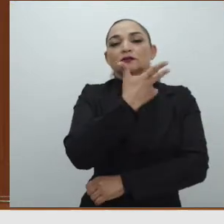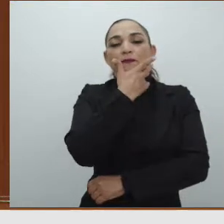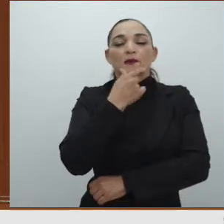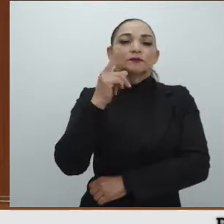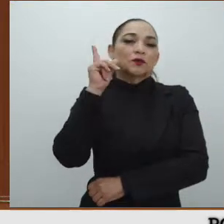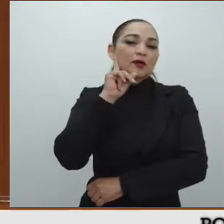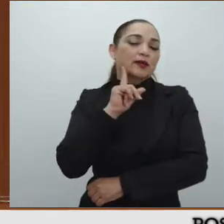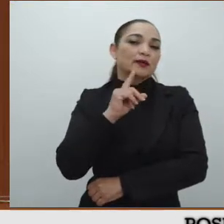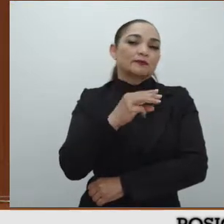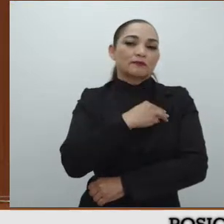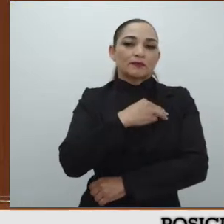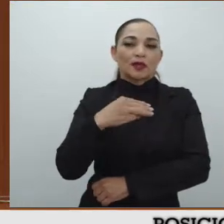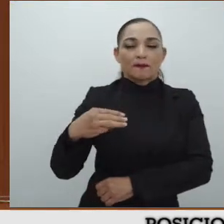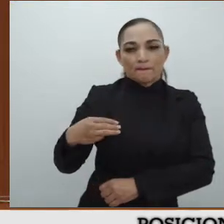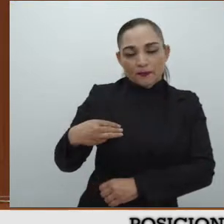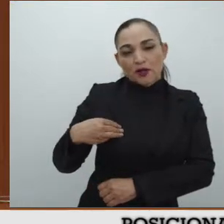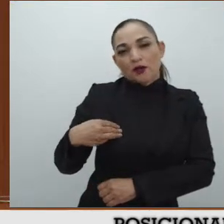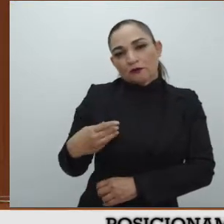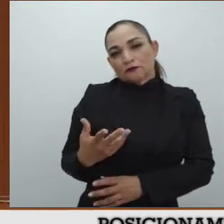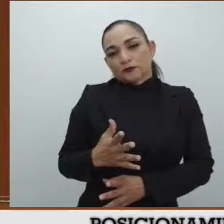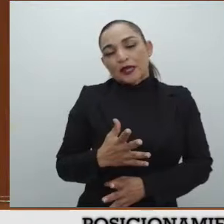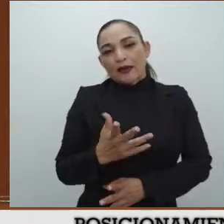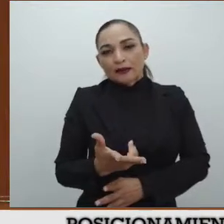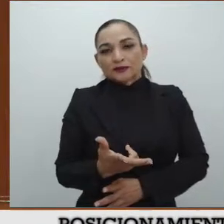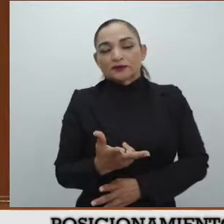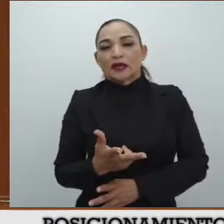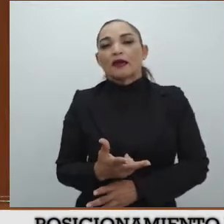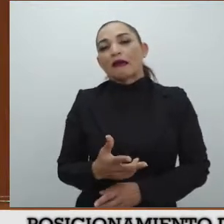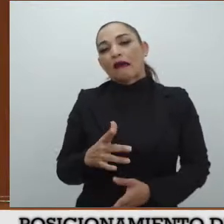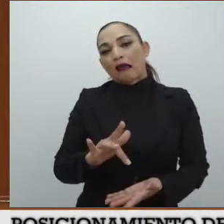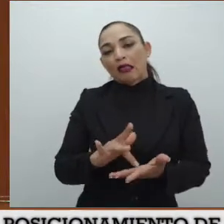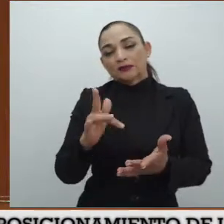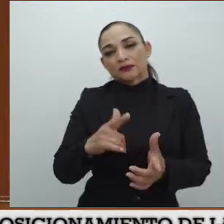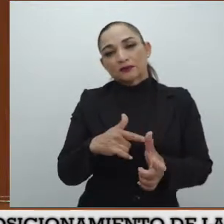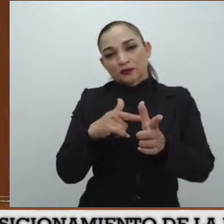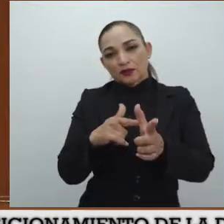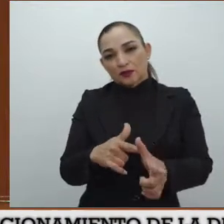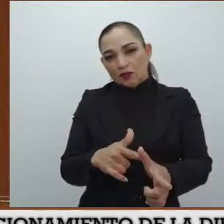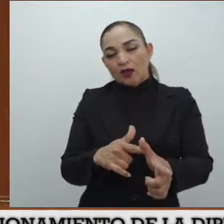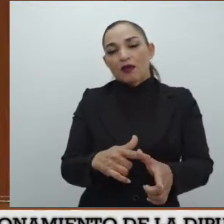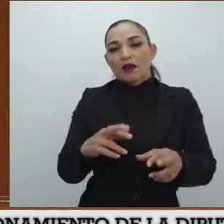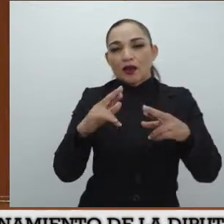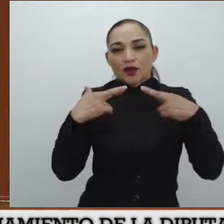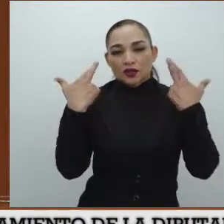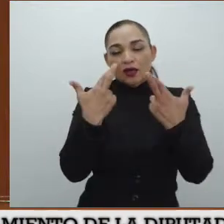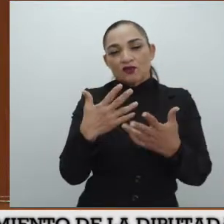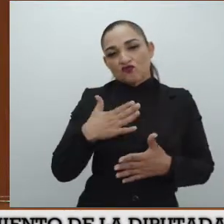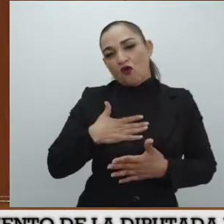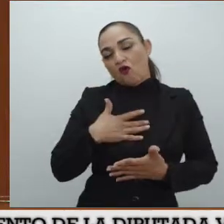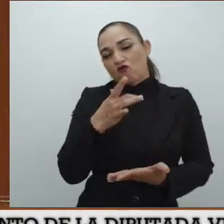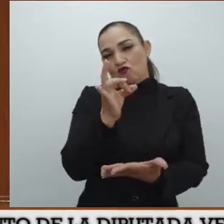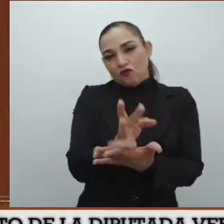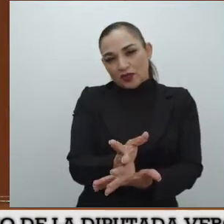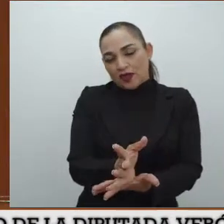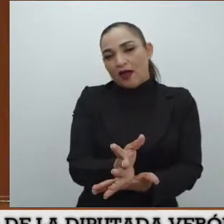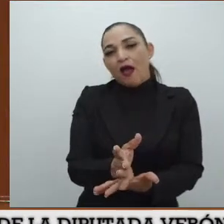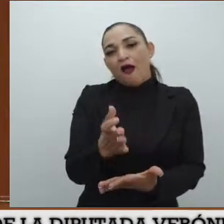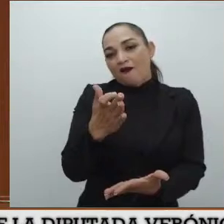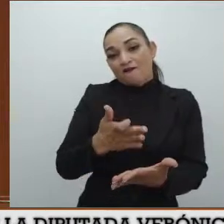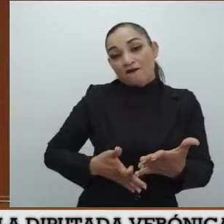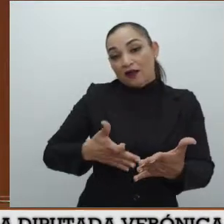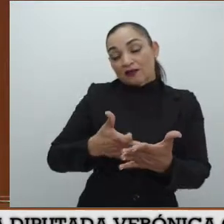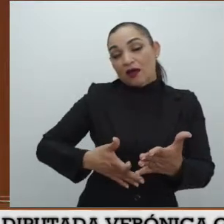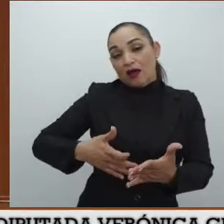integrantes, gracias por darle continuidad a la sesión, siendo la única que faltaba por posicionar.